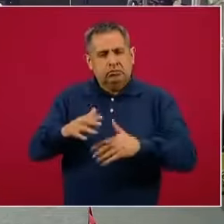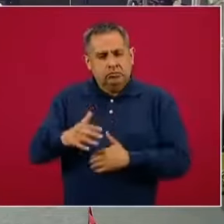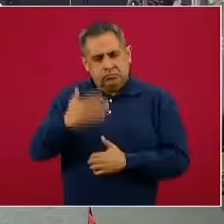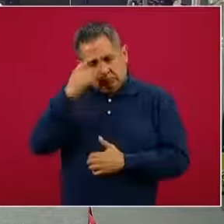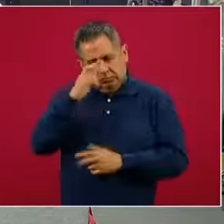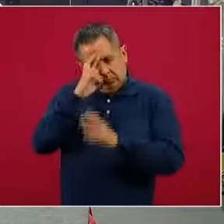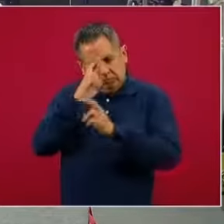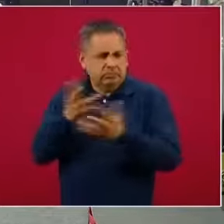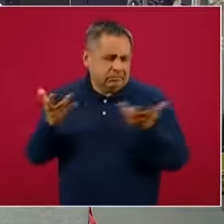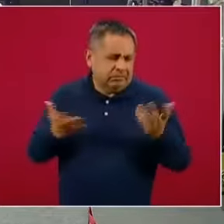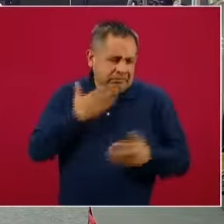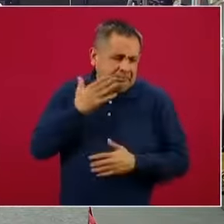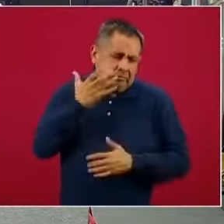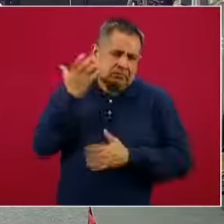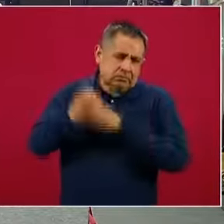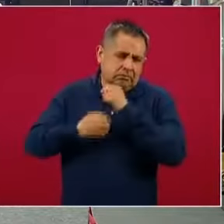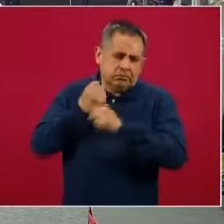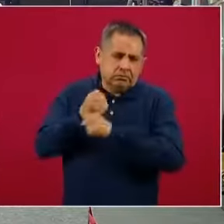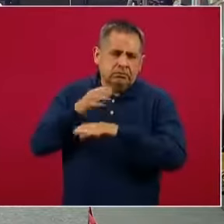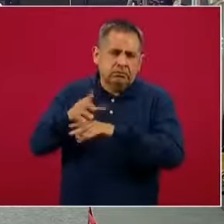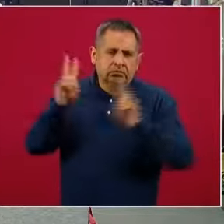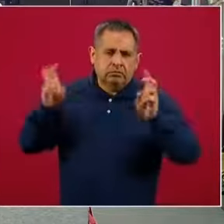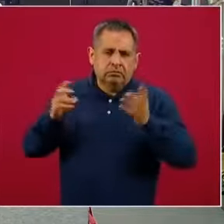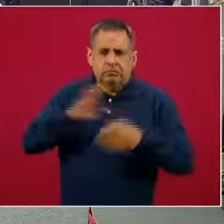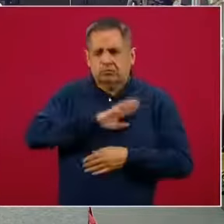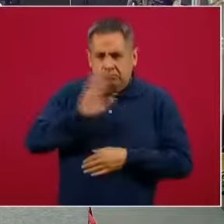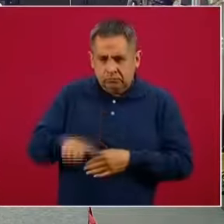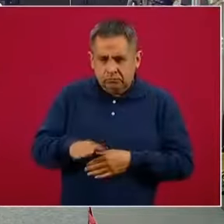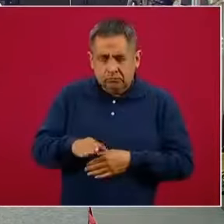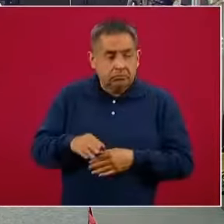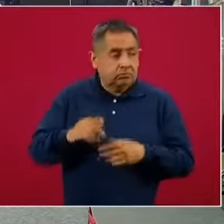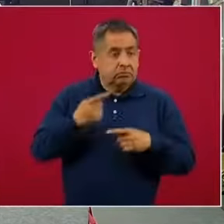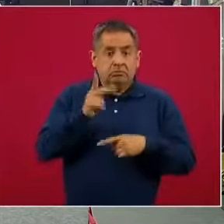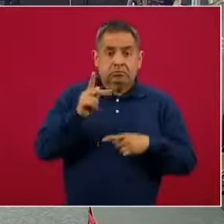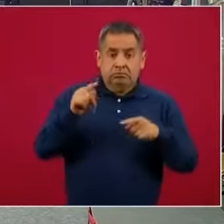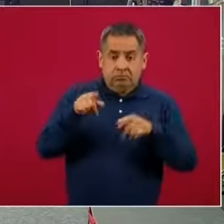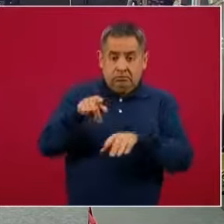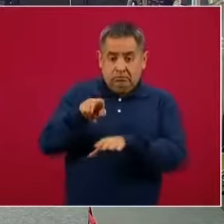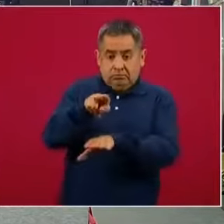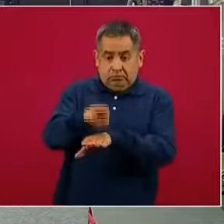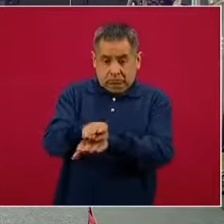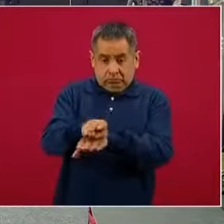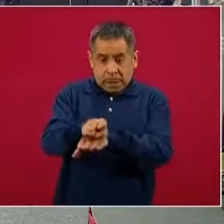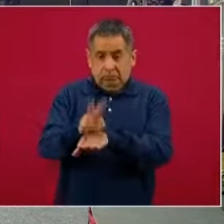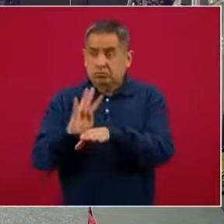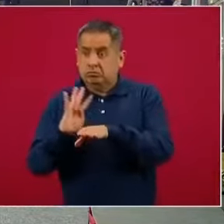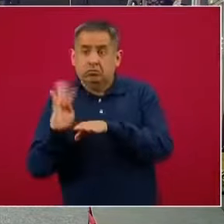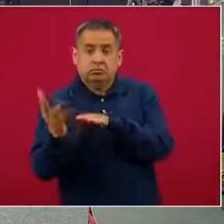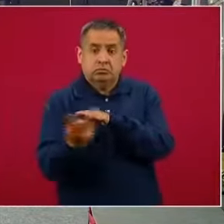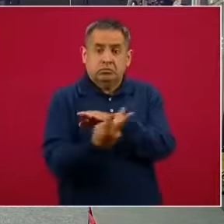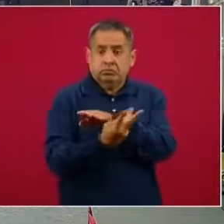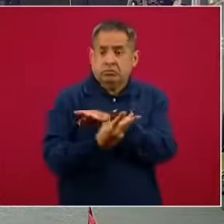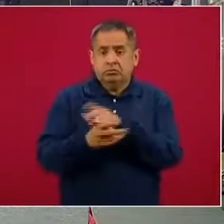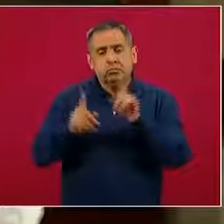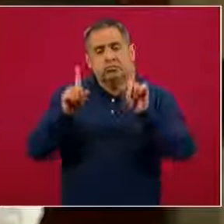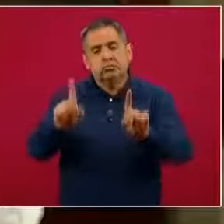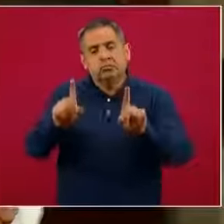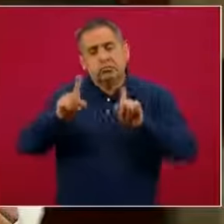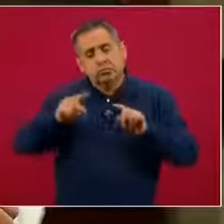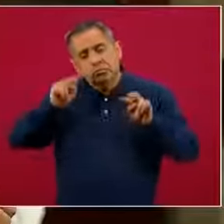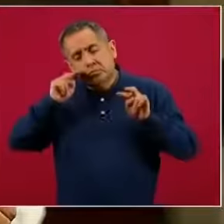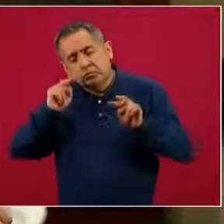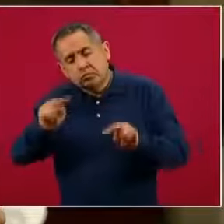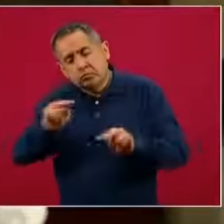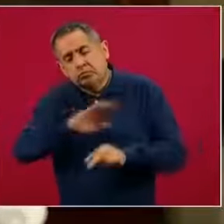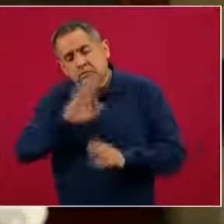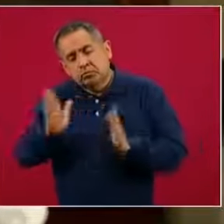son milenarias con respecto a la muerte. Pero ese es un grado de infección abismal. Claro. ¿Quién está